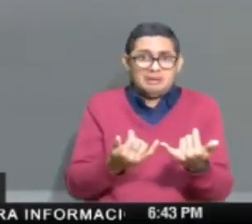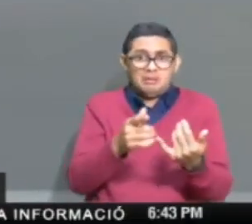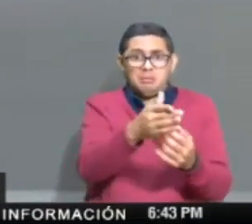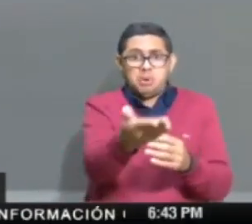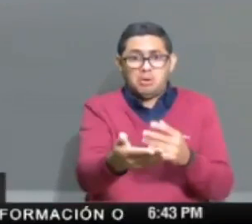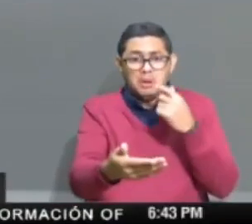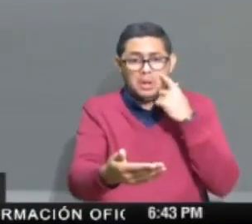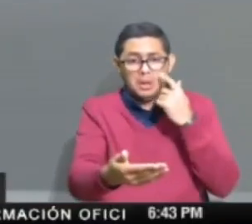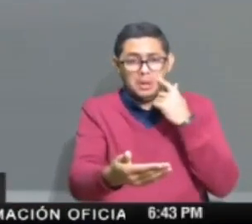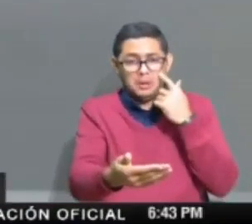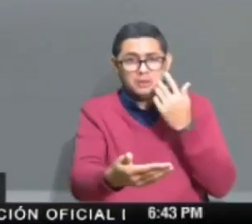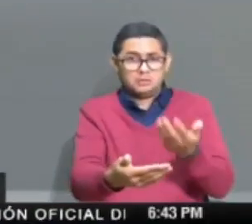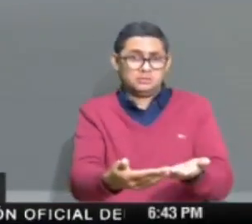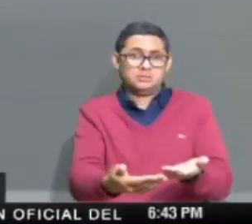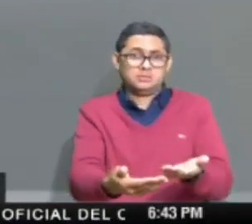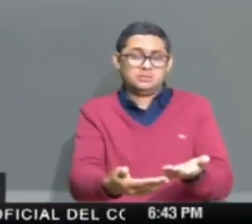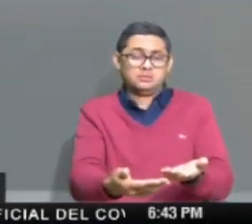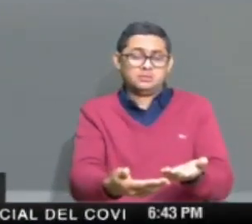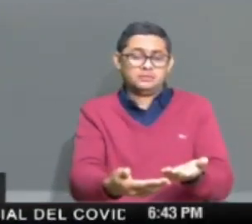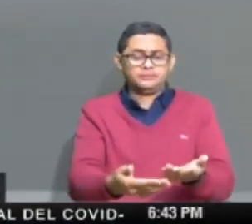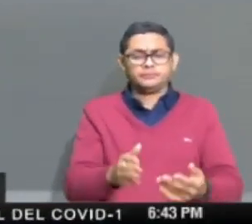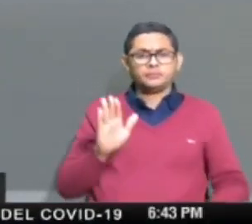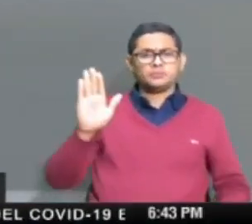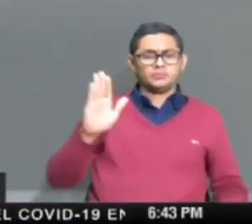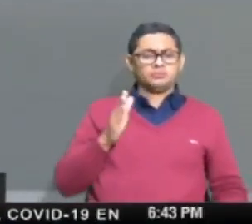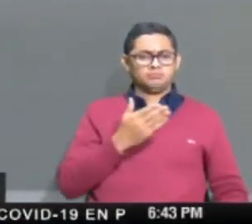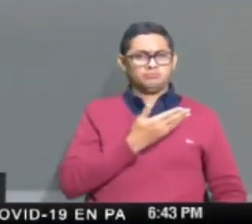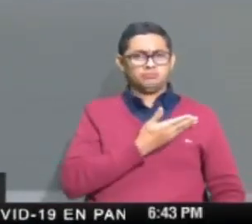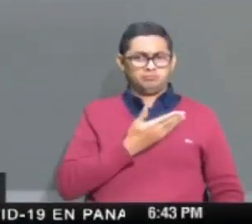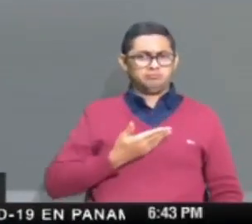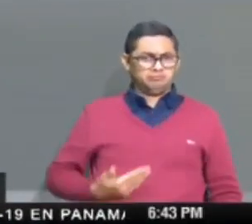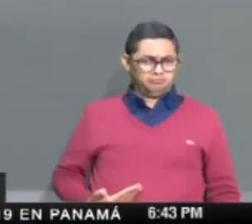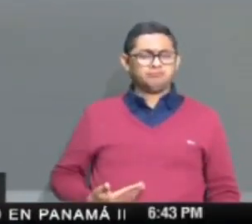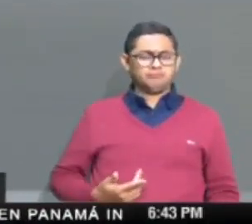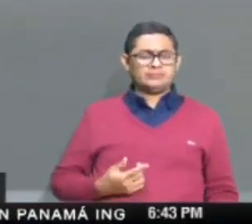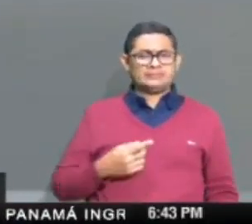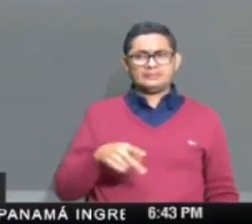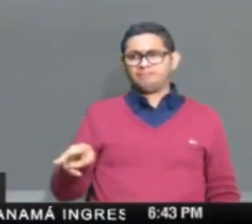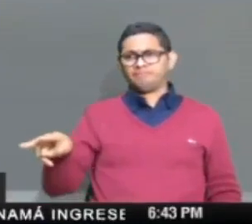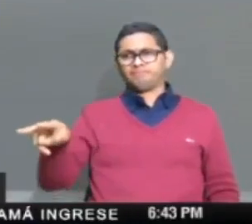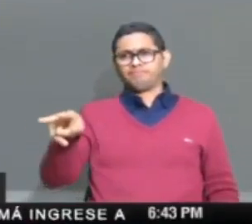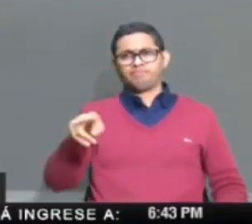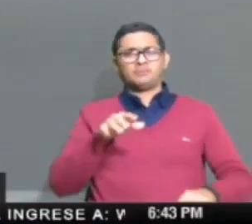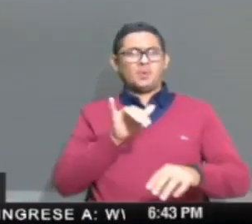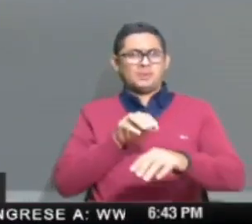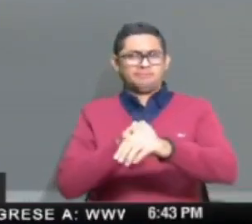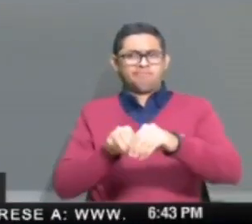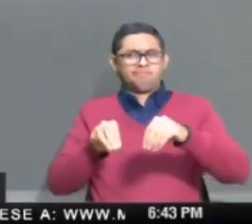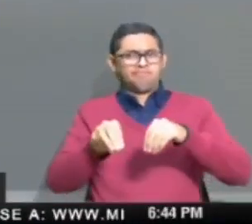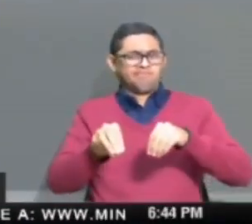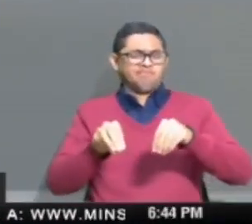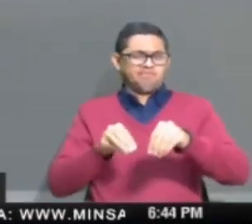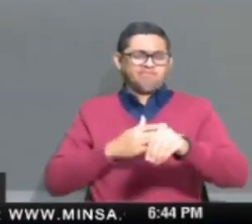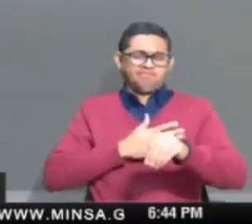lloran como presidente y como un panameño más comparto sus sentimientos su